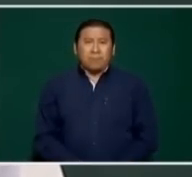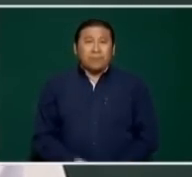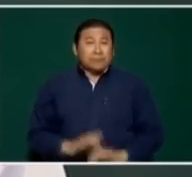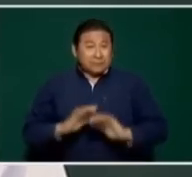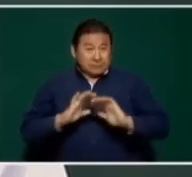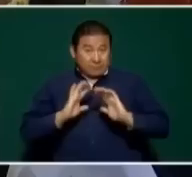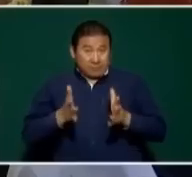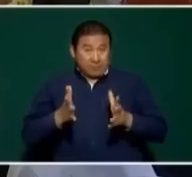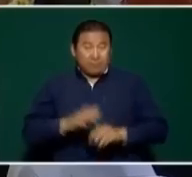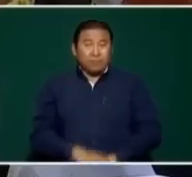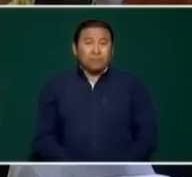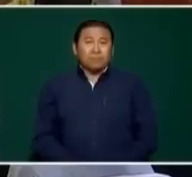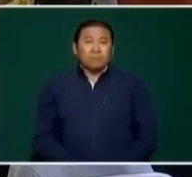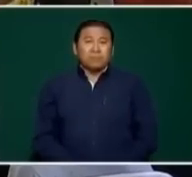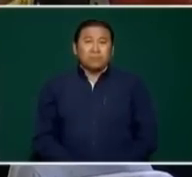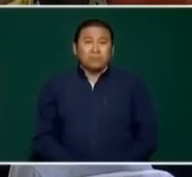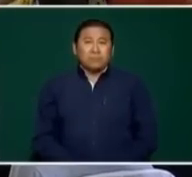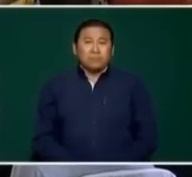está